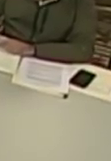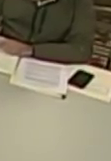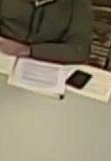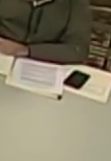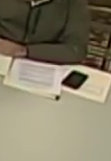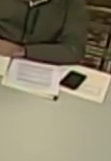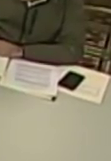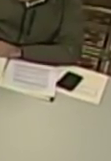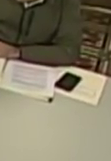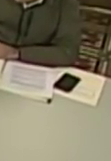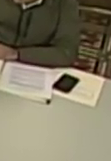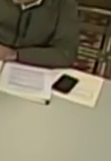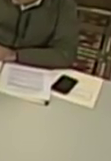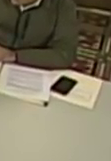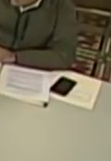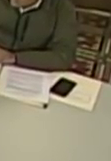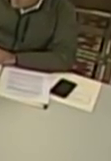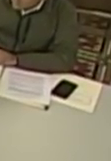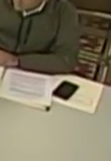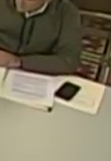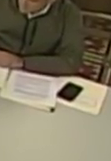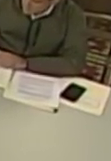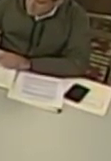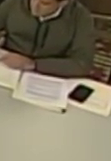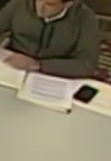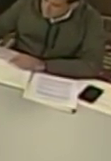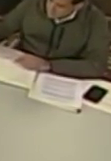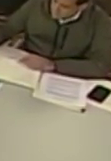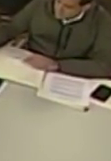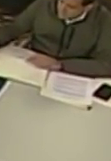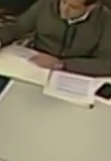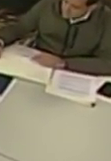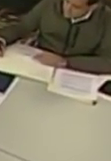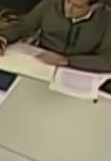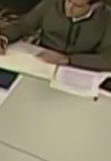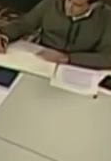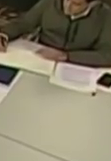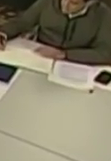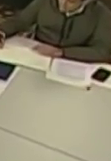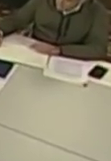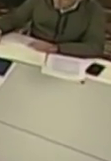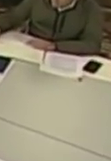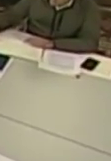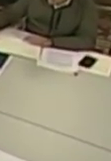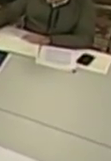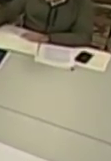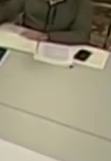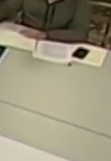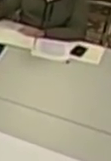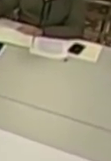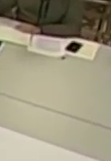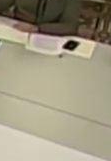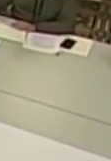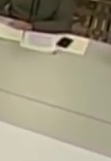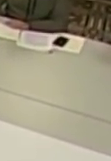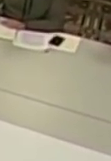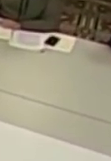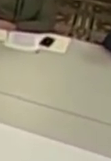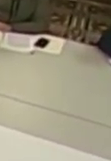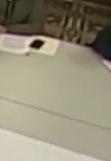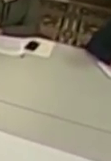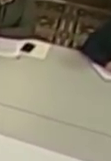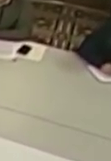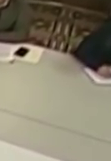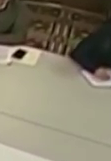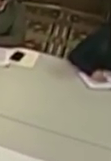al trabajo económico, pero el viernes en especial. Siempre es importante ver la economía, su desarrollo,